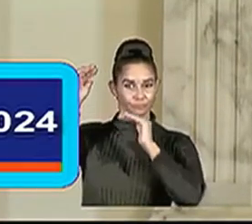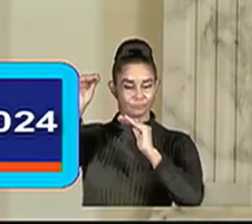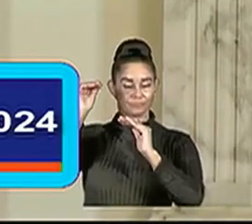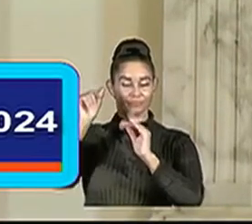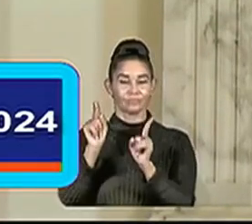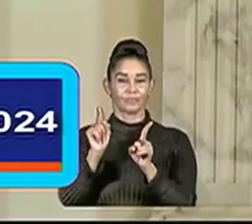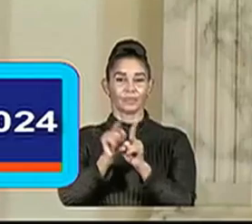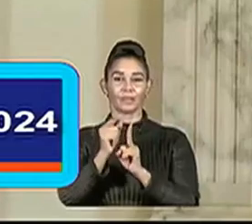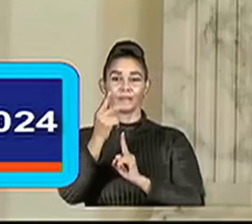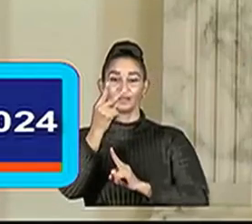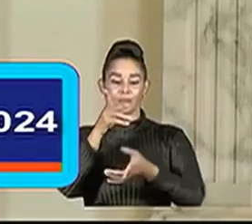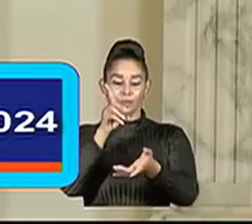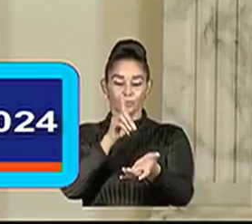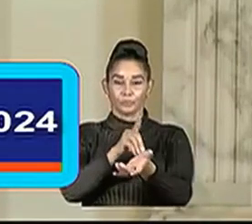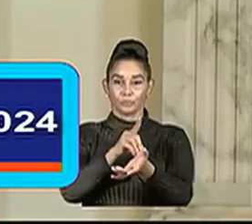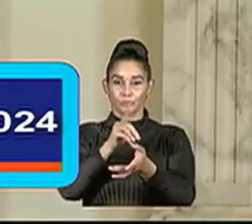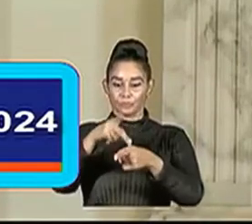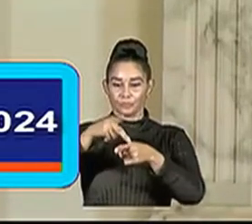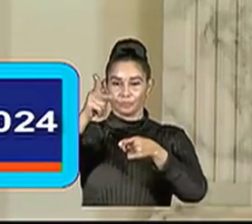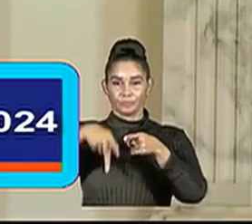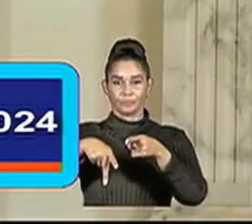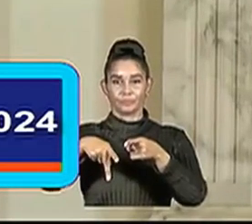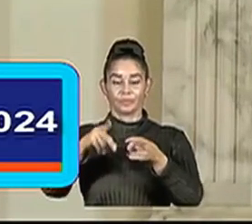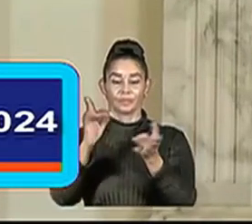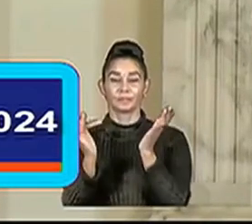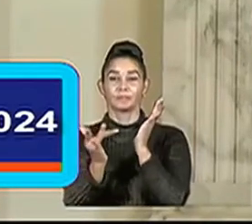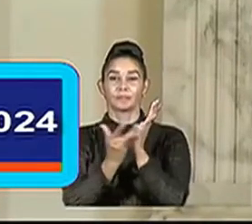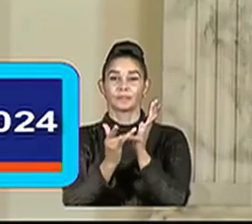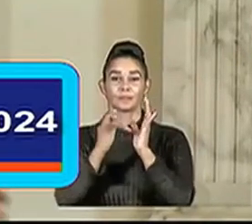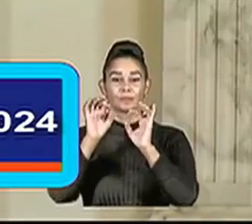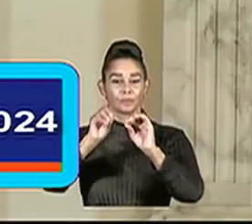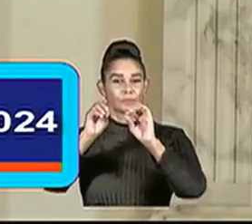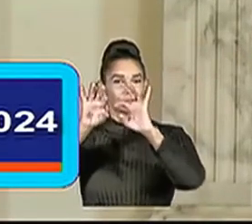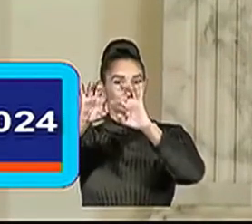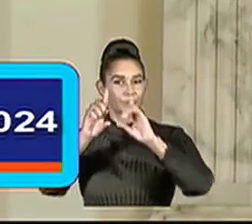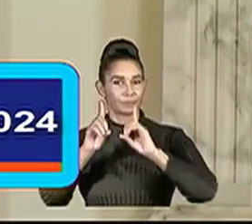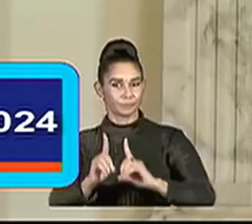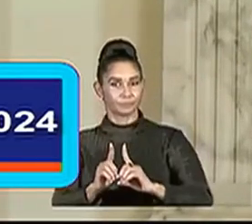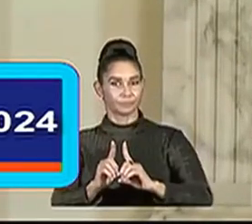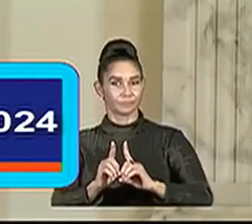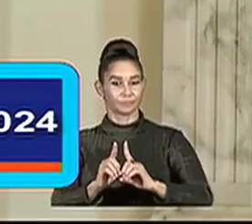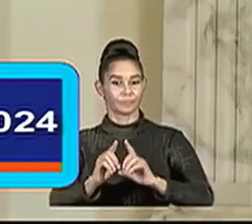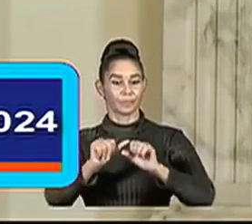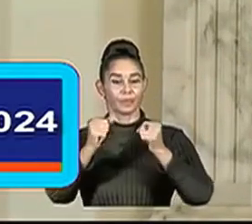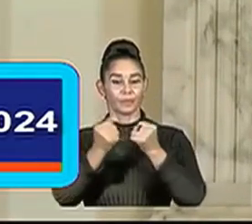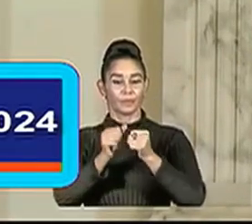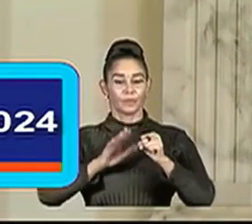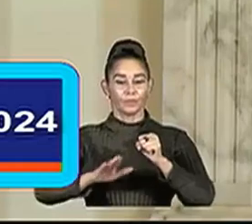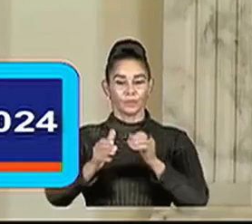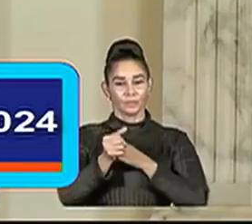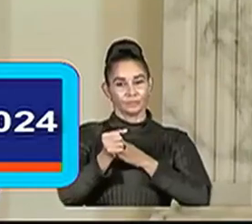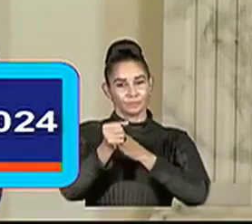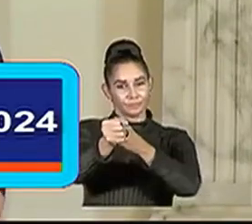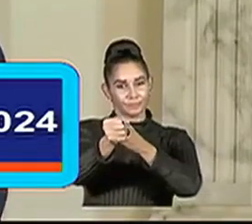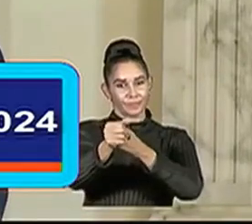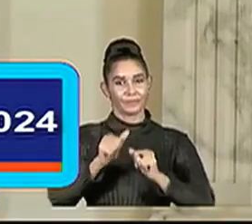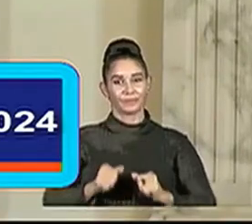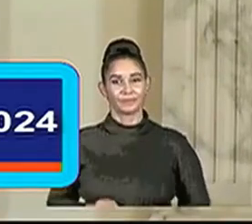tiene doctorado en Tecnología Educativa, Gestión y Liderazgo.